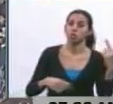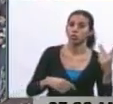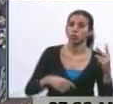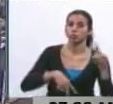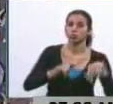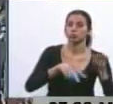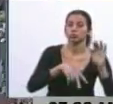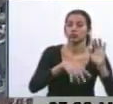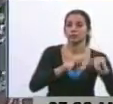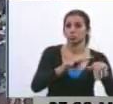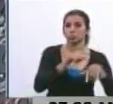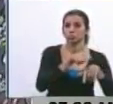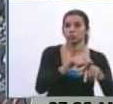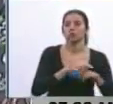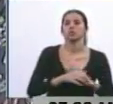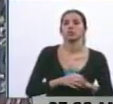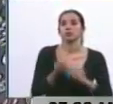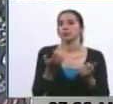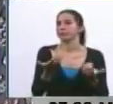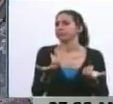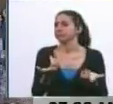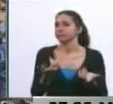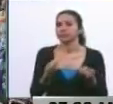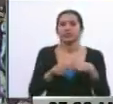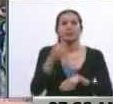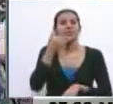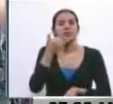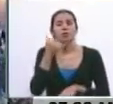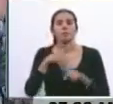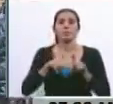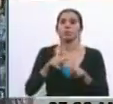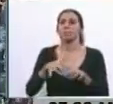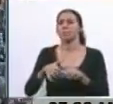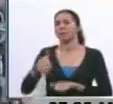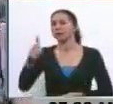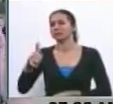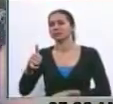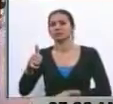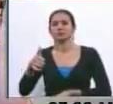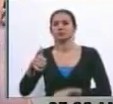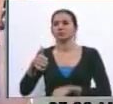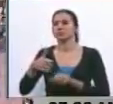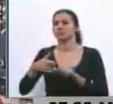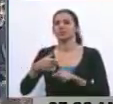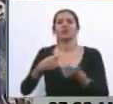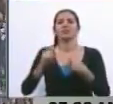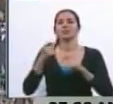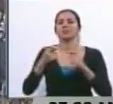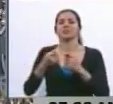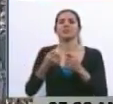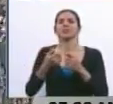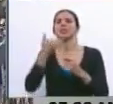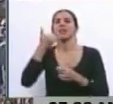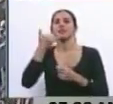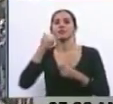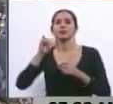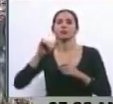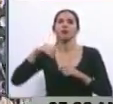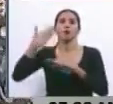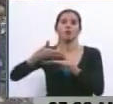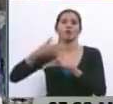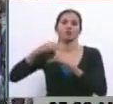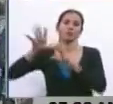operadoras, ellas venden teléfonos, pero la mayoría se venden lo que llaman teléfonos liberados. Movilnet tiene sus